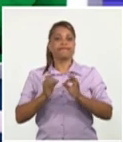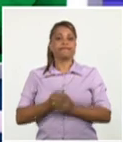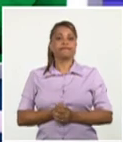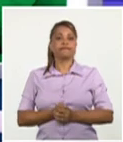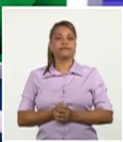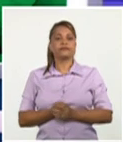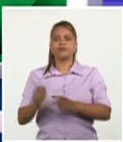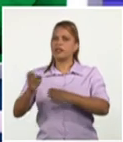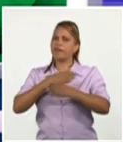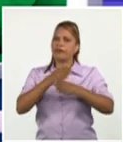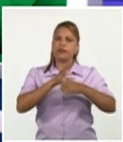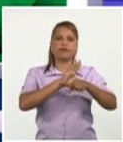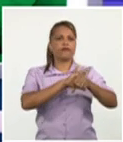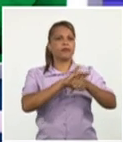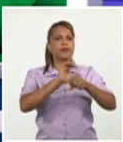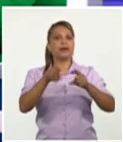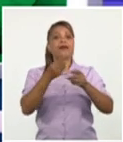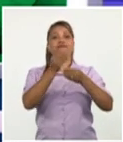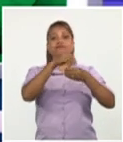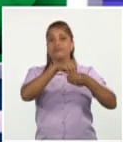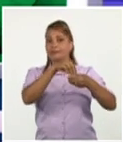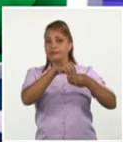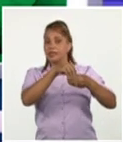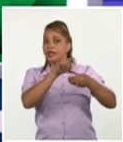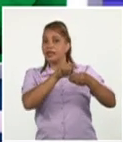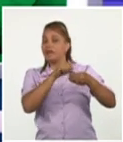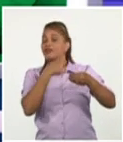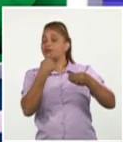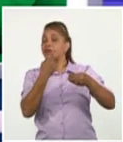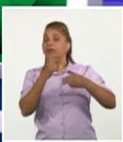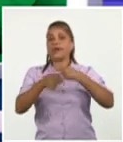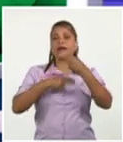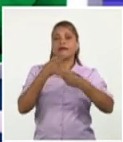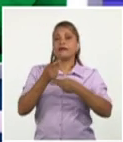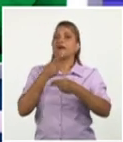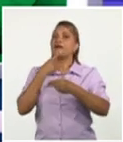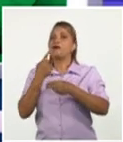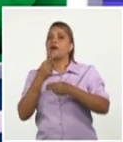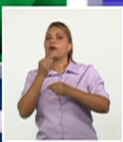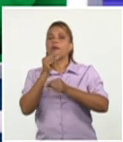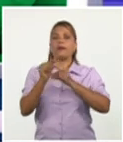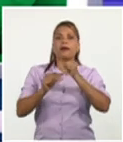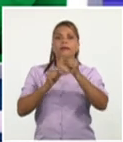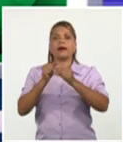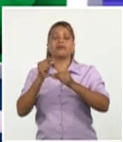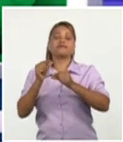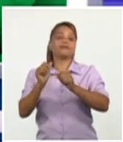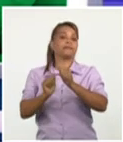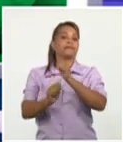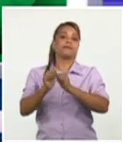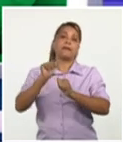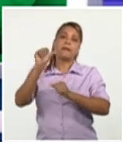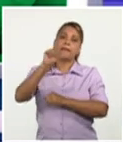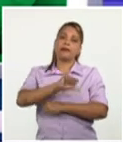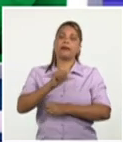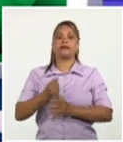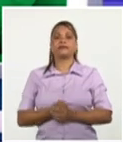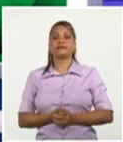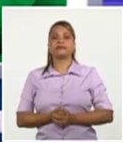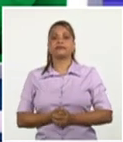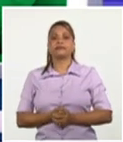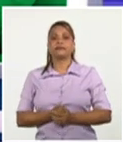de comorbilidades que la hacían muy vulnerable para una evolución tórpida. Estamos hablando de